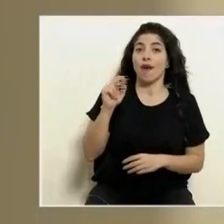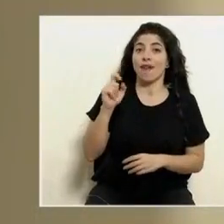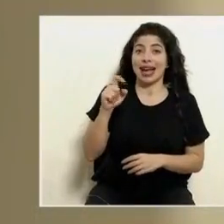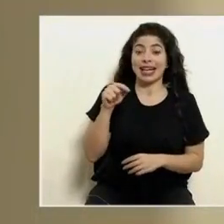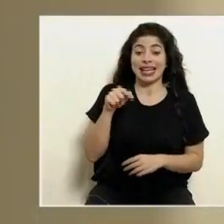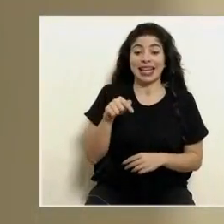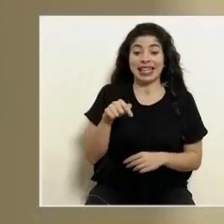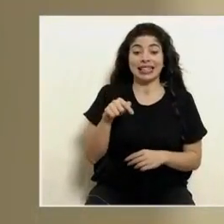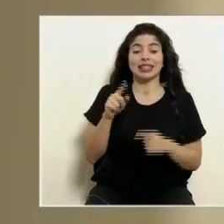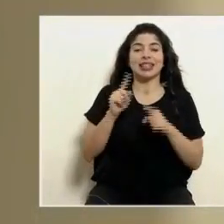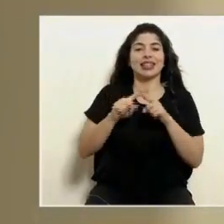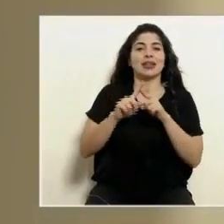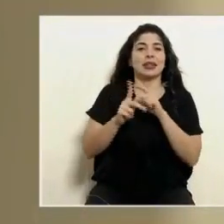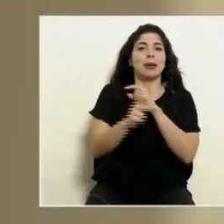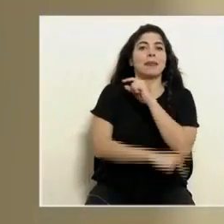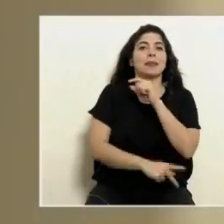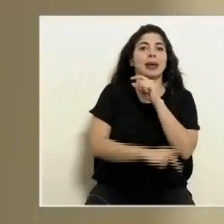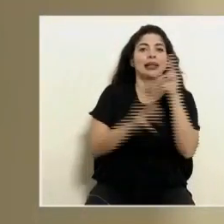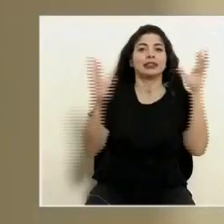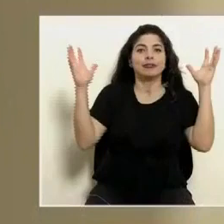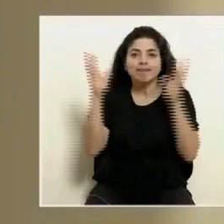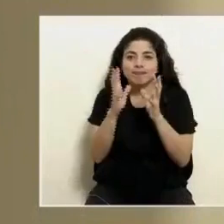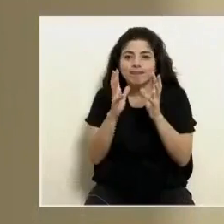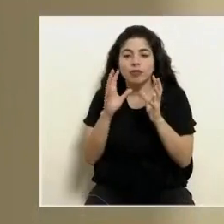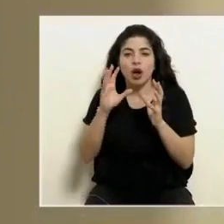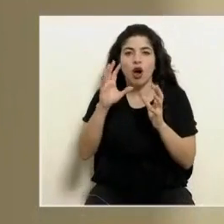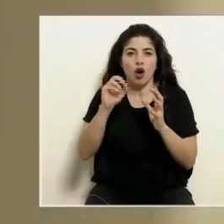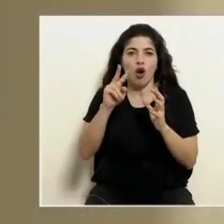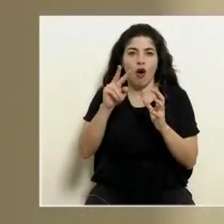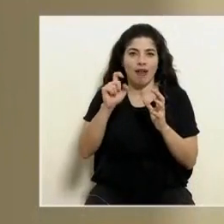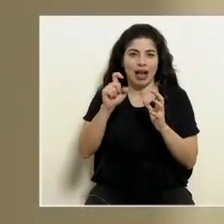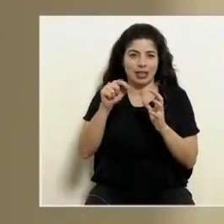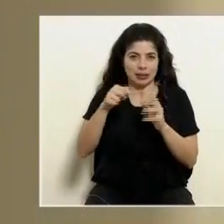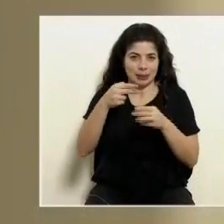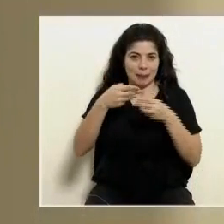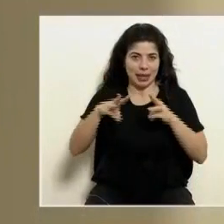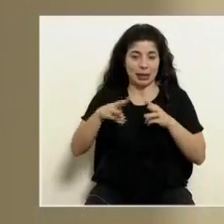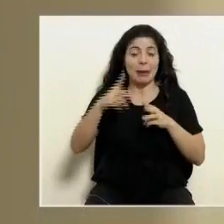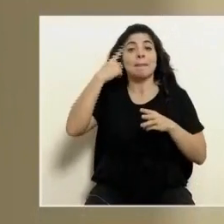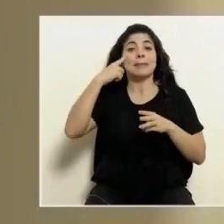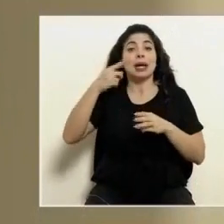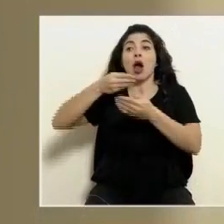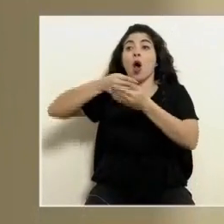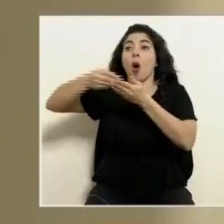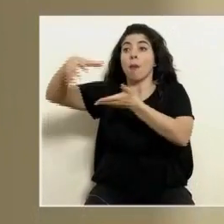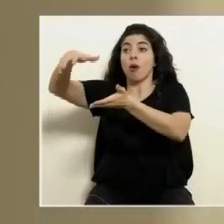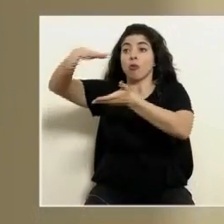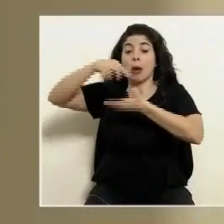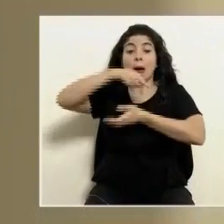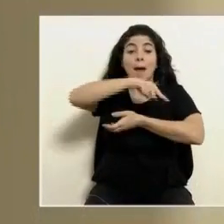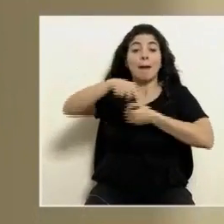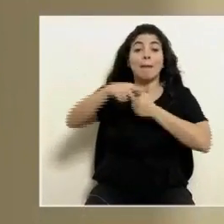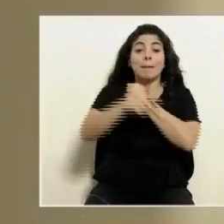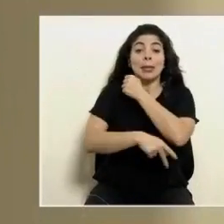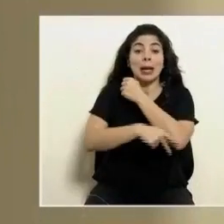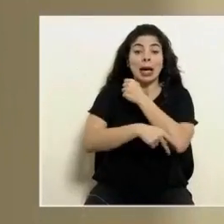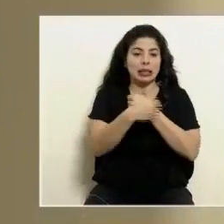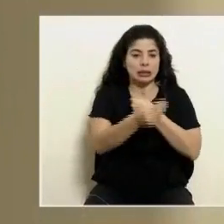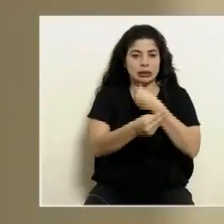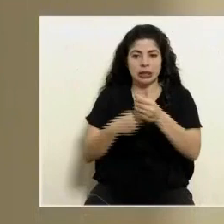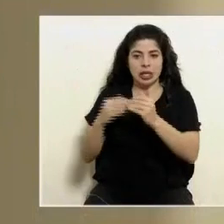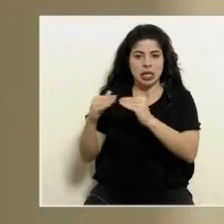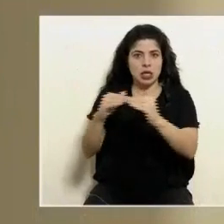mecanismo multilateral y lo que busca es pues distribuir equitativamente las dosis, lo que hace es que nos